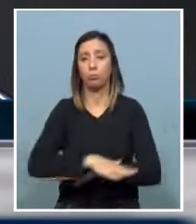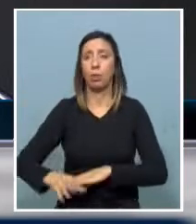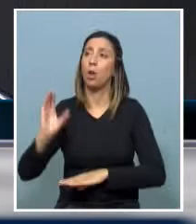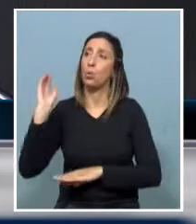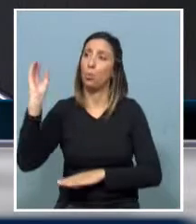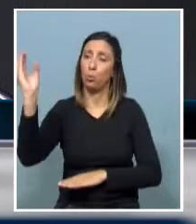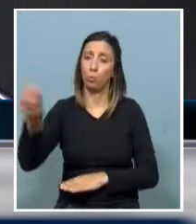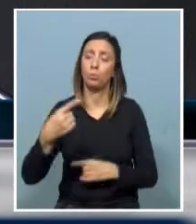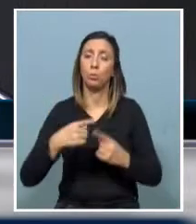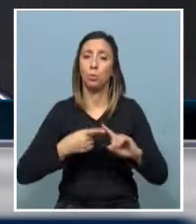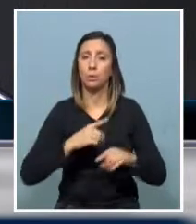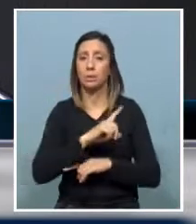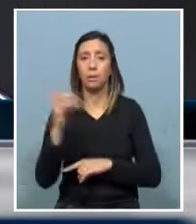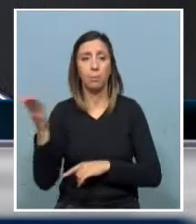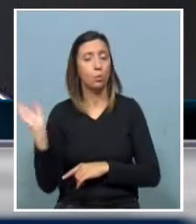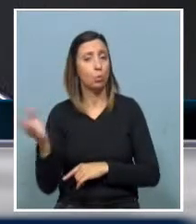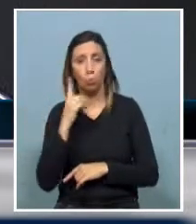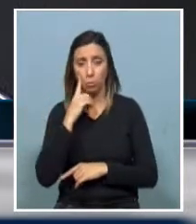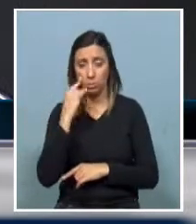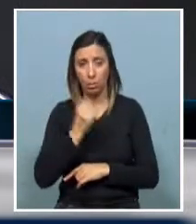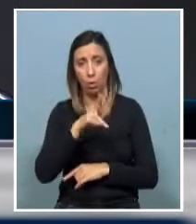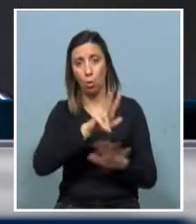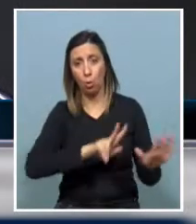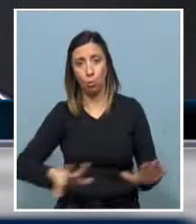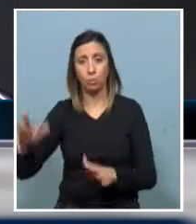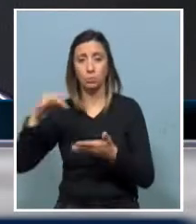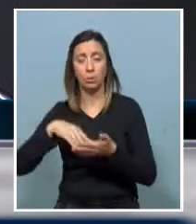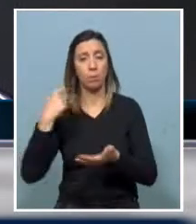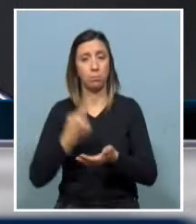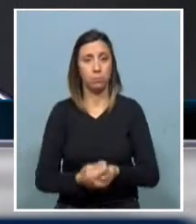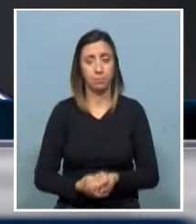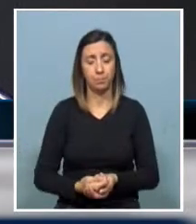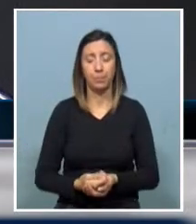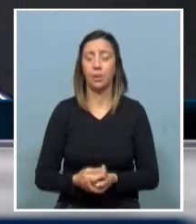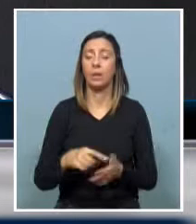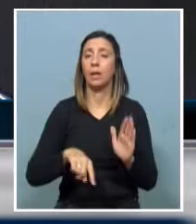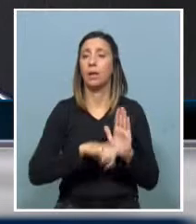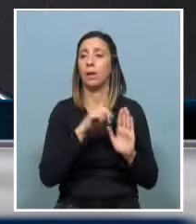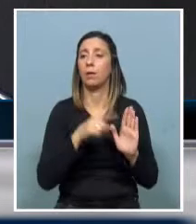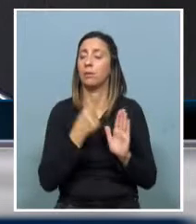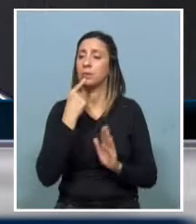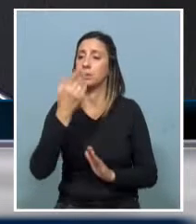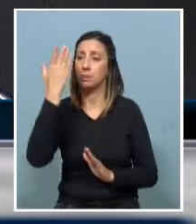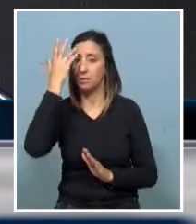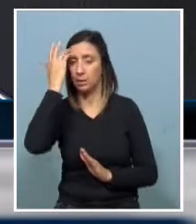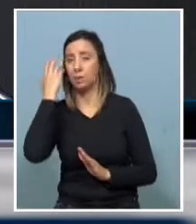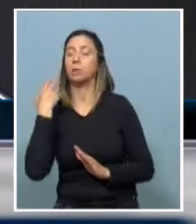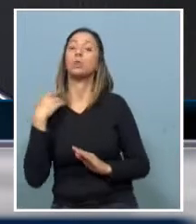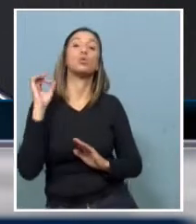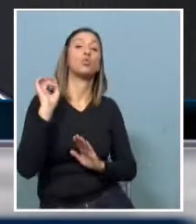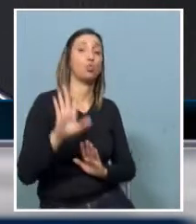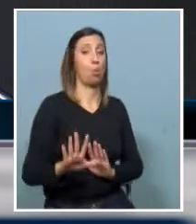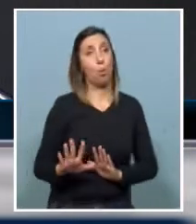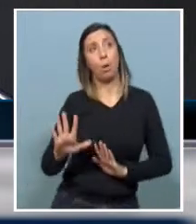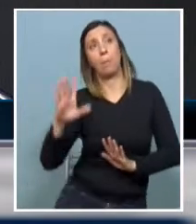luz, que es un convenio con el 100% de todos los municipios, arriba de 800 millones de pesos. En la ciudad de La Punta, como bien decía el ministro, solamente